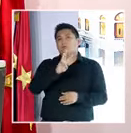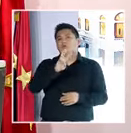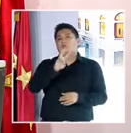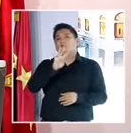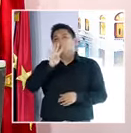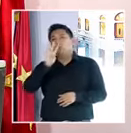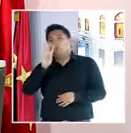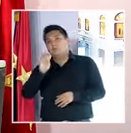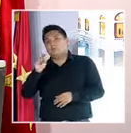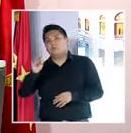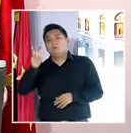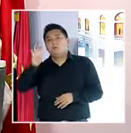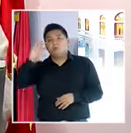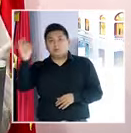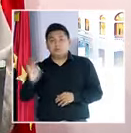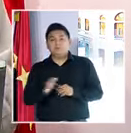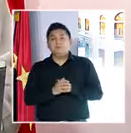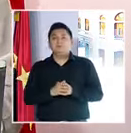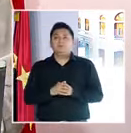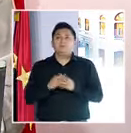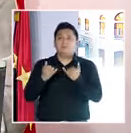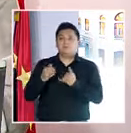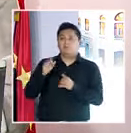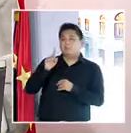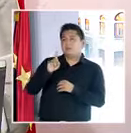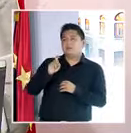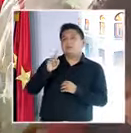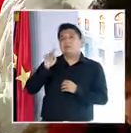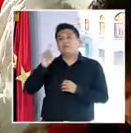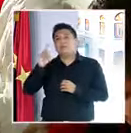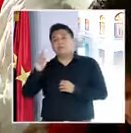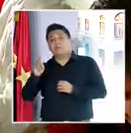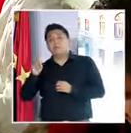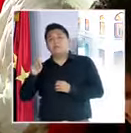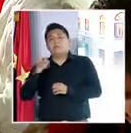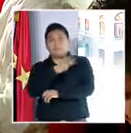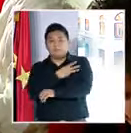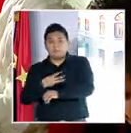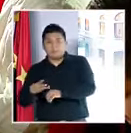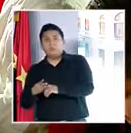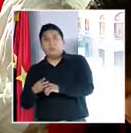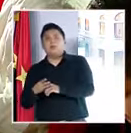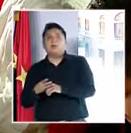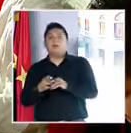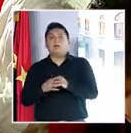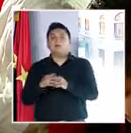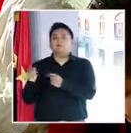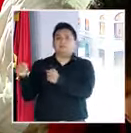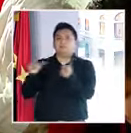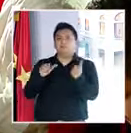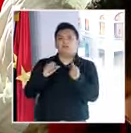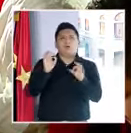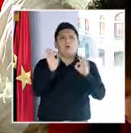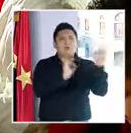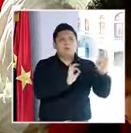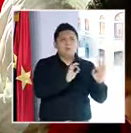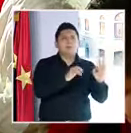29.8%, pasamos de 685.920 millones de pesos en inversión